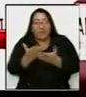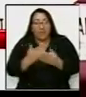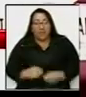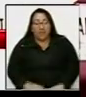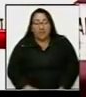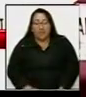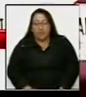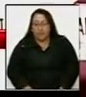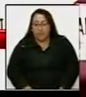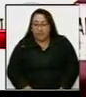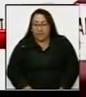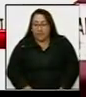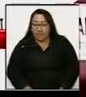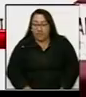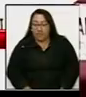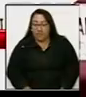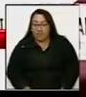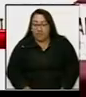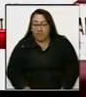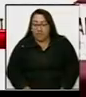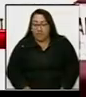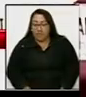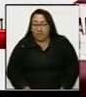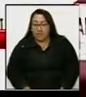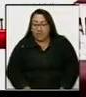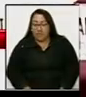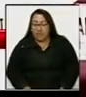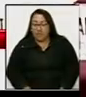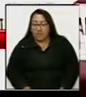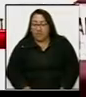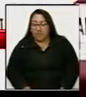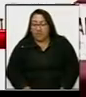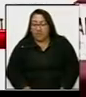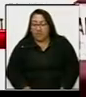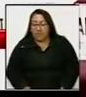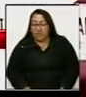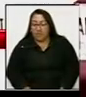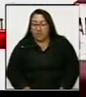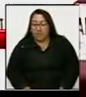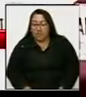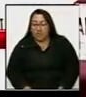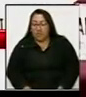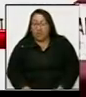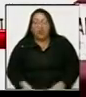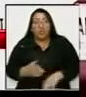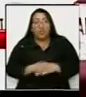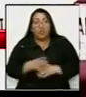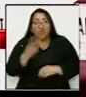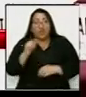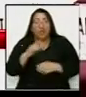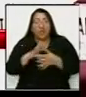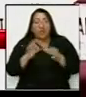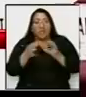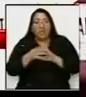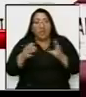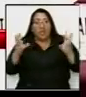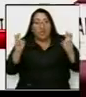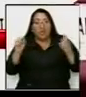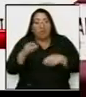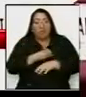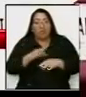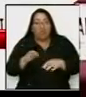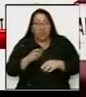exigidos por la ley. En segundo lugar, sobre el concepto de trayectoria profesional